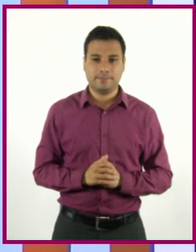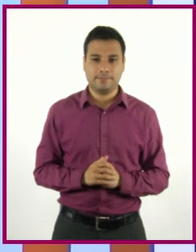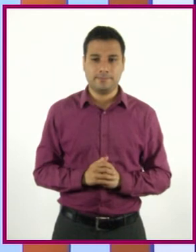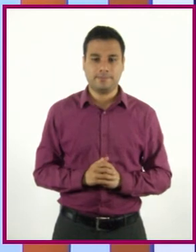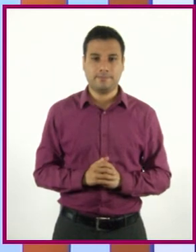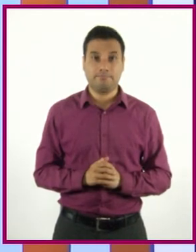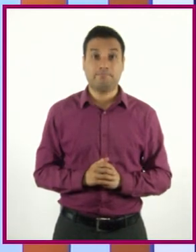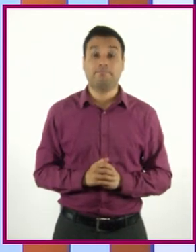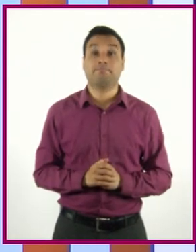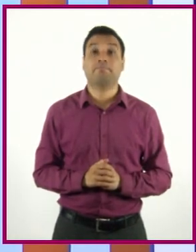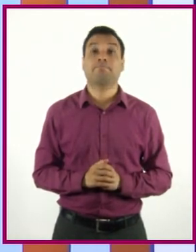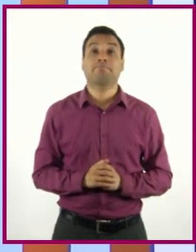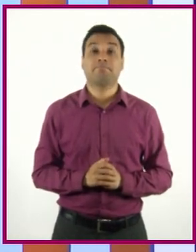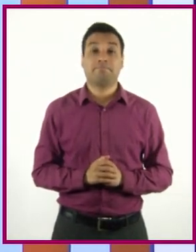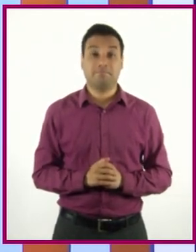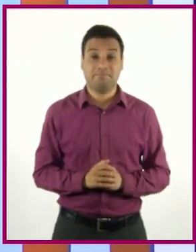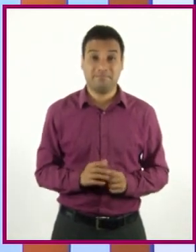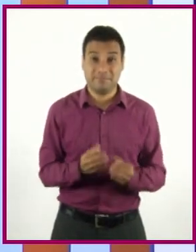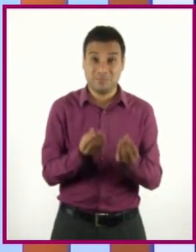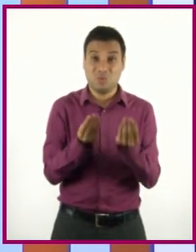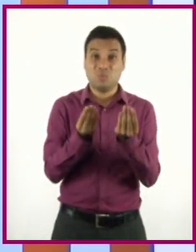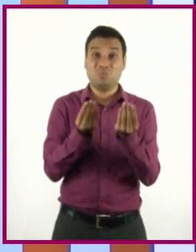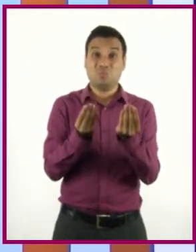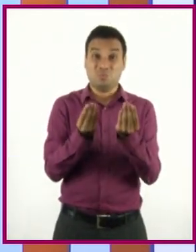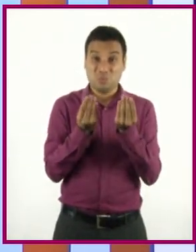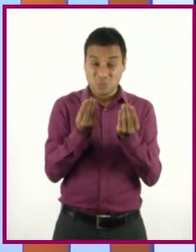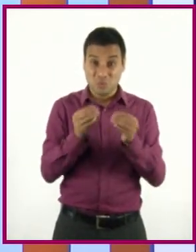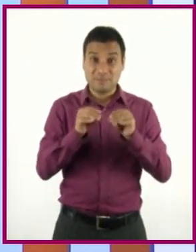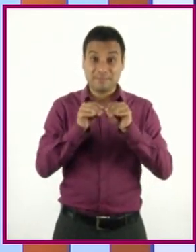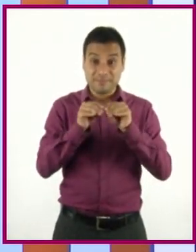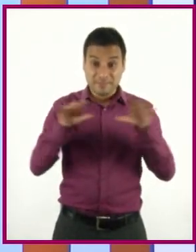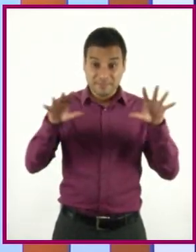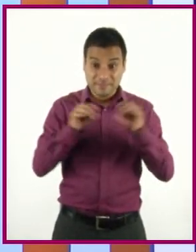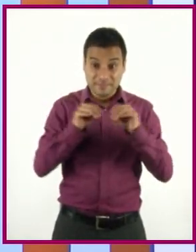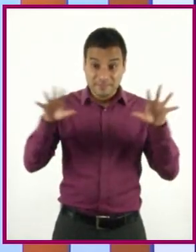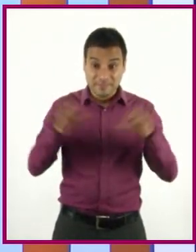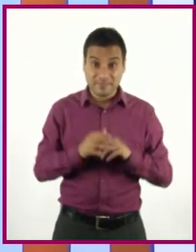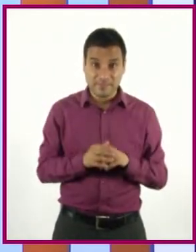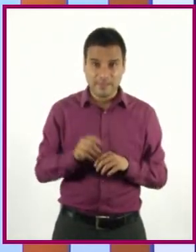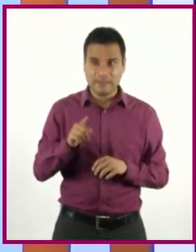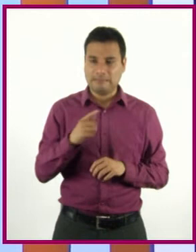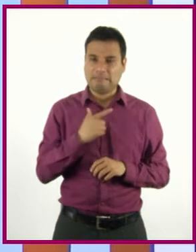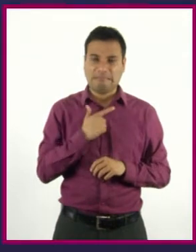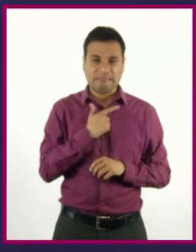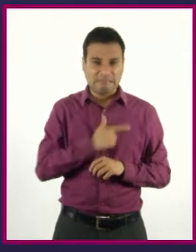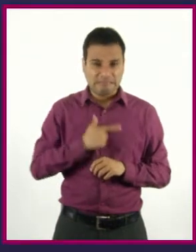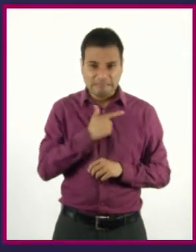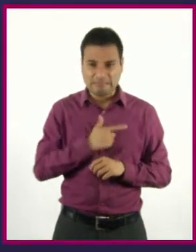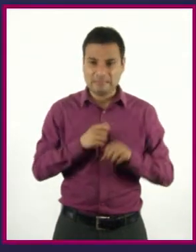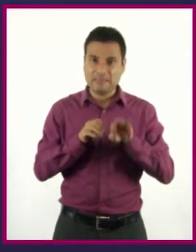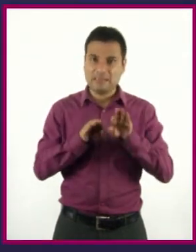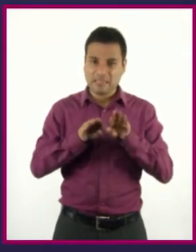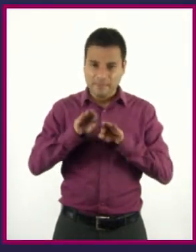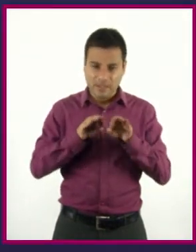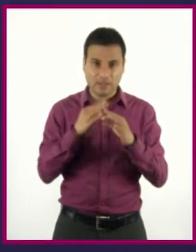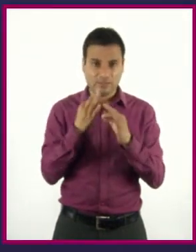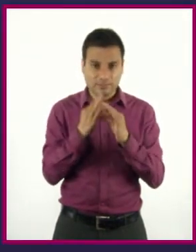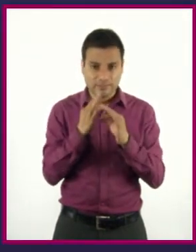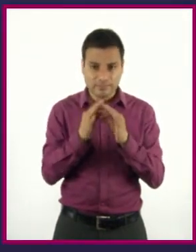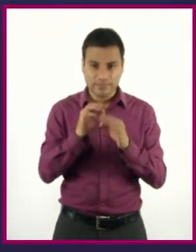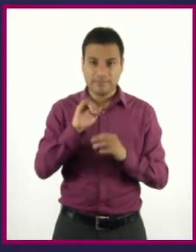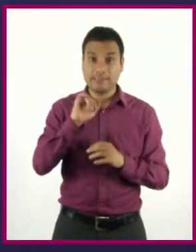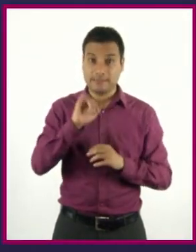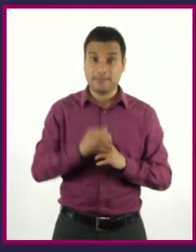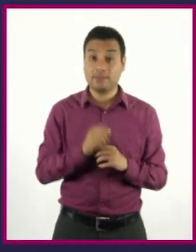Eso sí que es una gran cantidad de publicaciones. Fue una persona muy tenaz y trabajadora. Claro que sí.